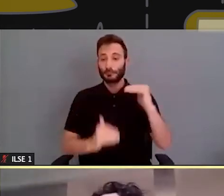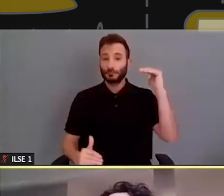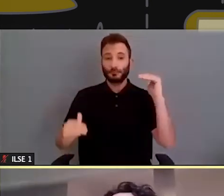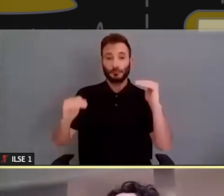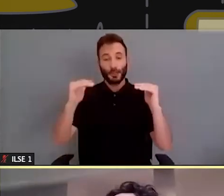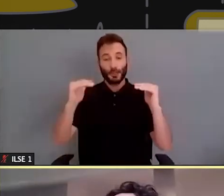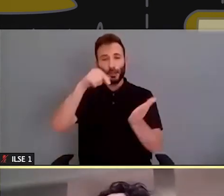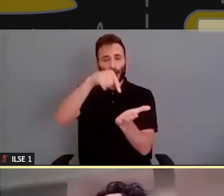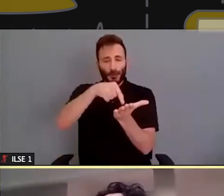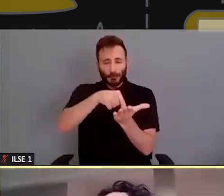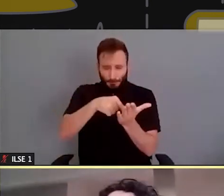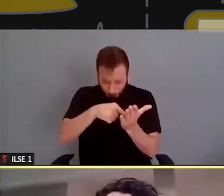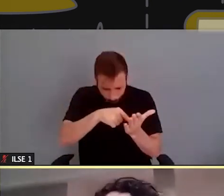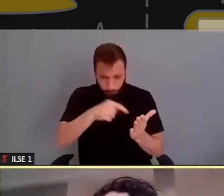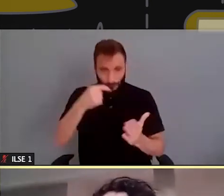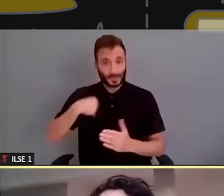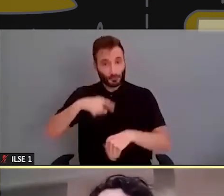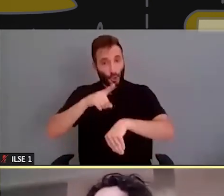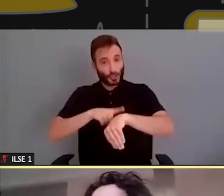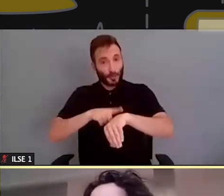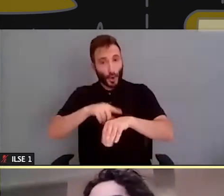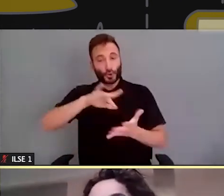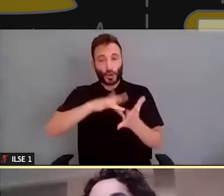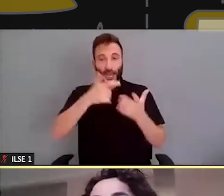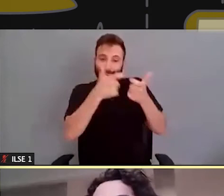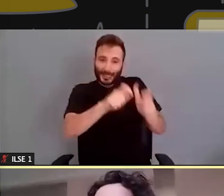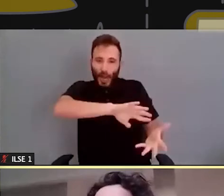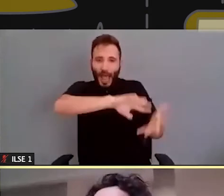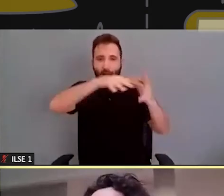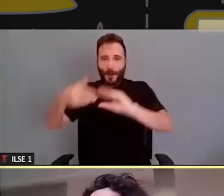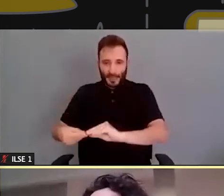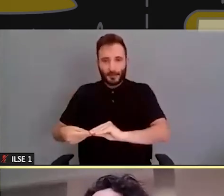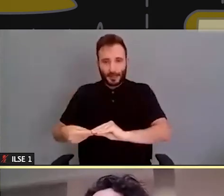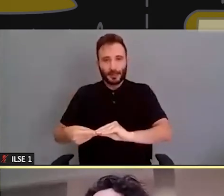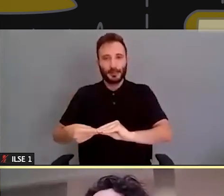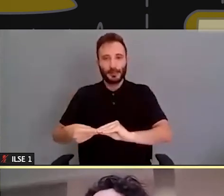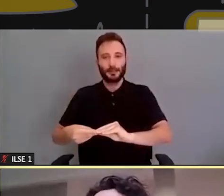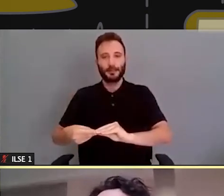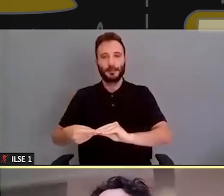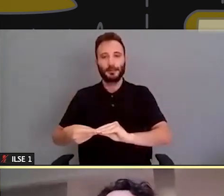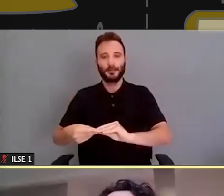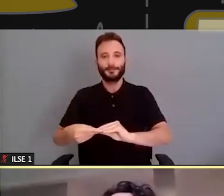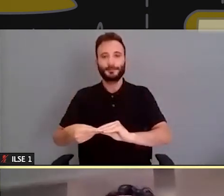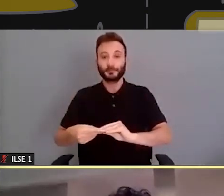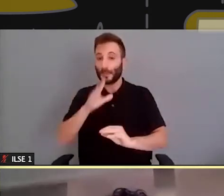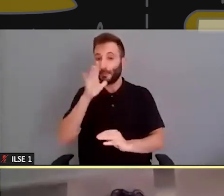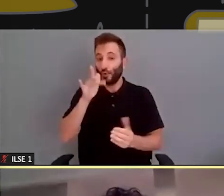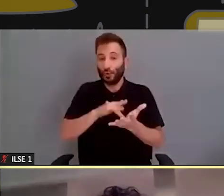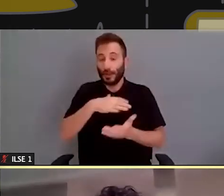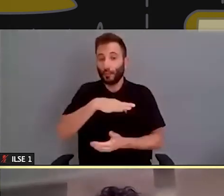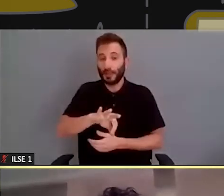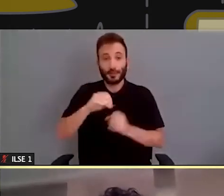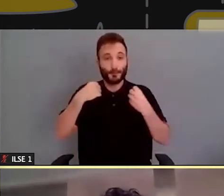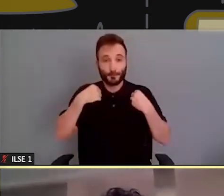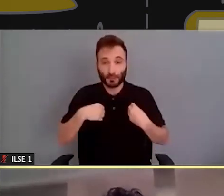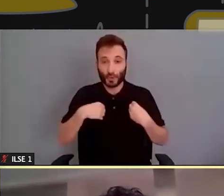pero a la vez aplicable por el sector, porque obviamente tenemos que, el mismo cuento nos aplica